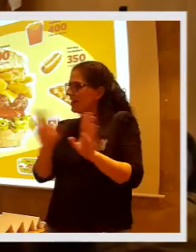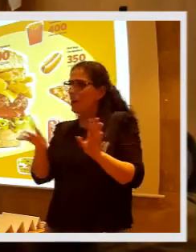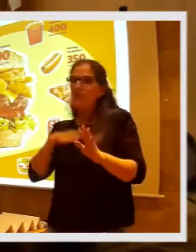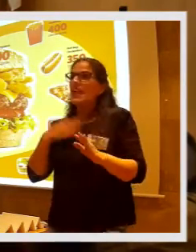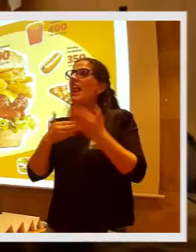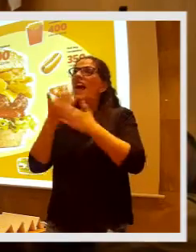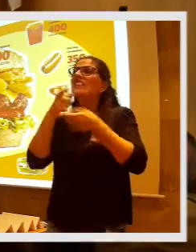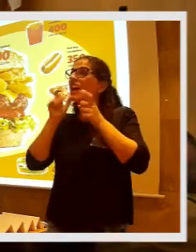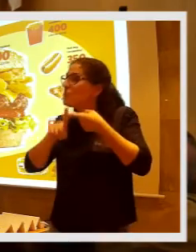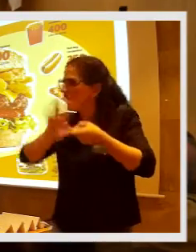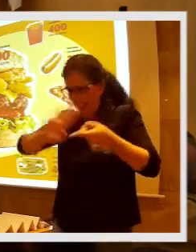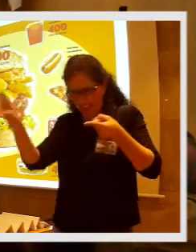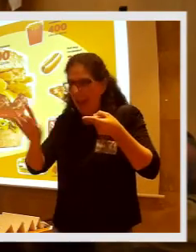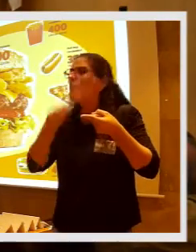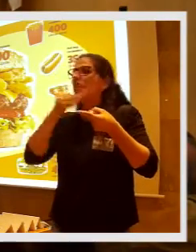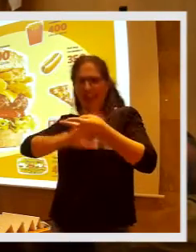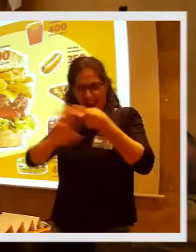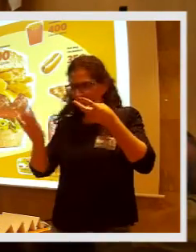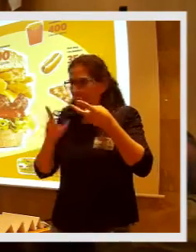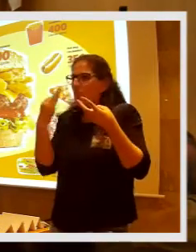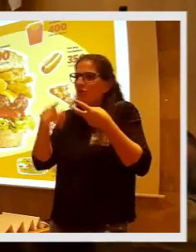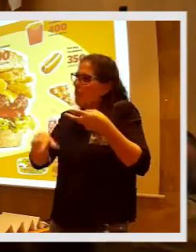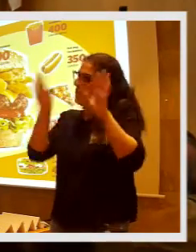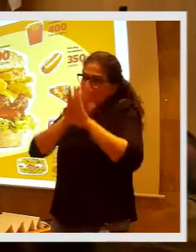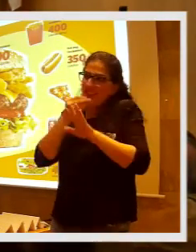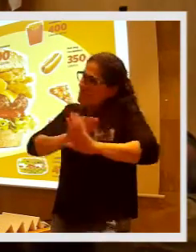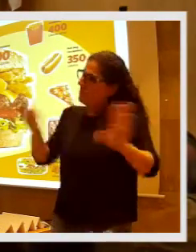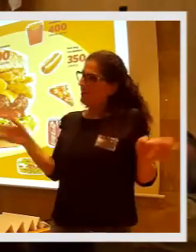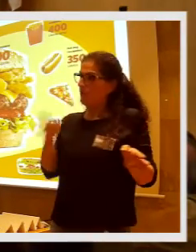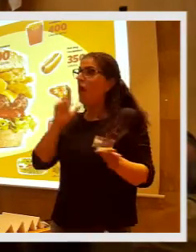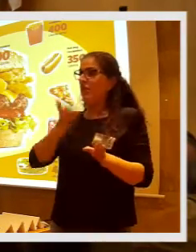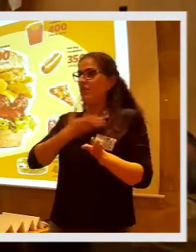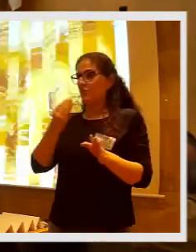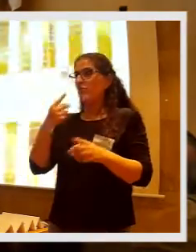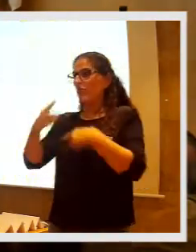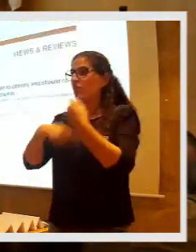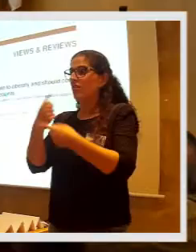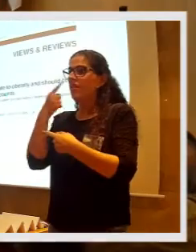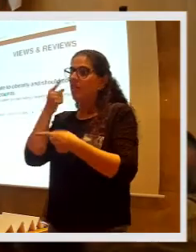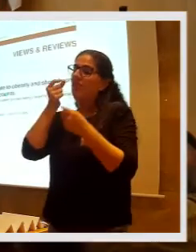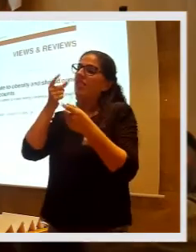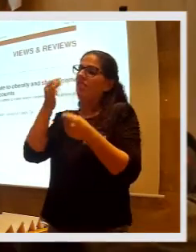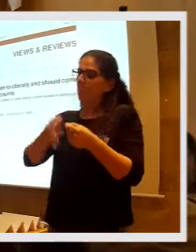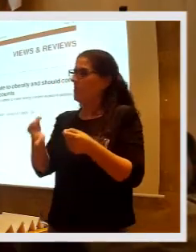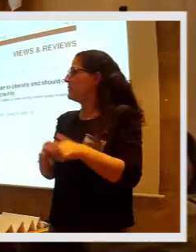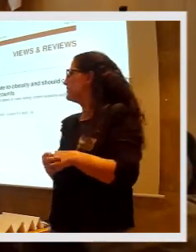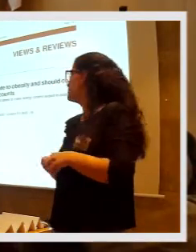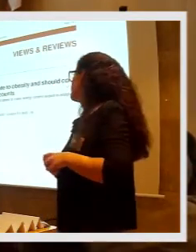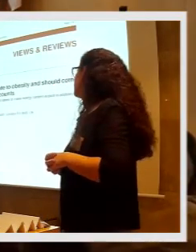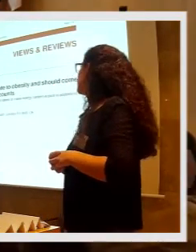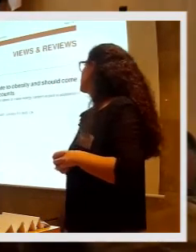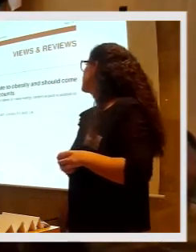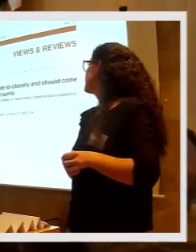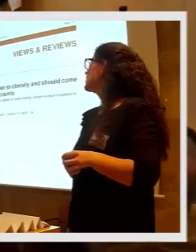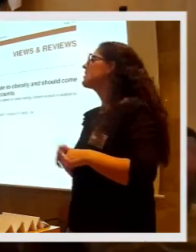sí que tendríamos que saberlas, tenerlas en cuenta, porque van a afectar mucho luego el día a día de lo que comemos y de lo que ingerimos.